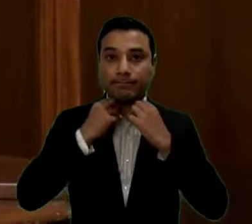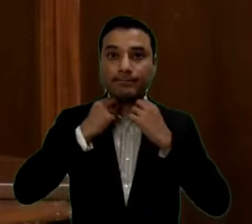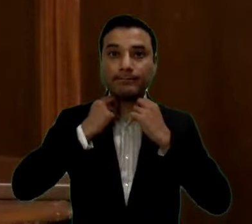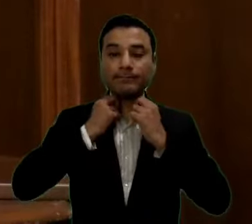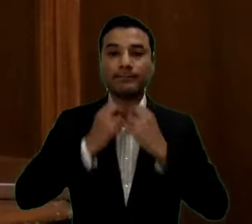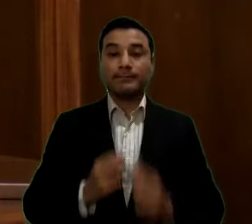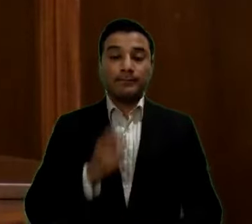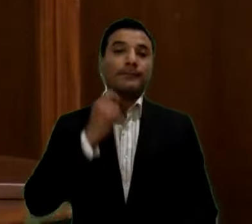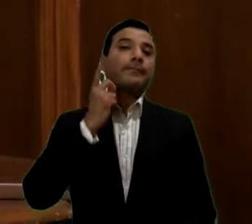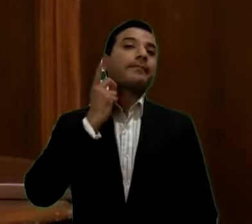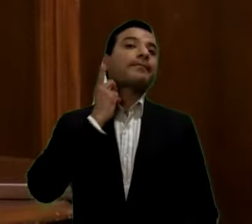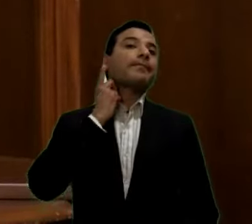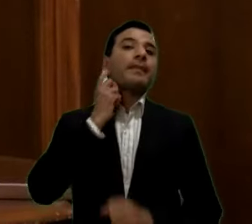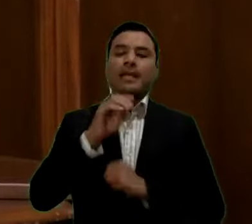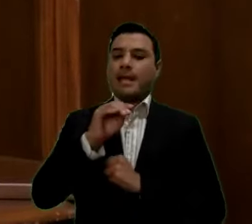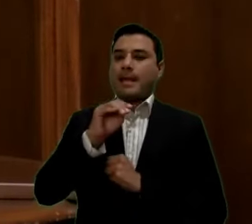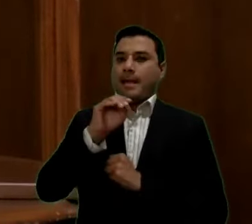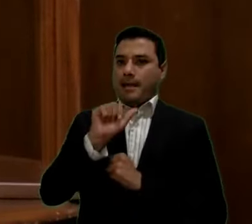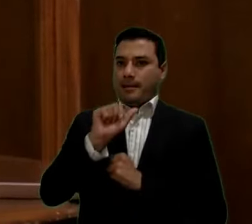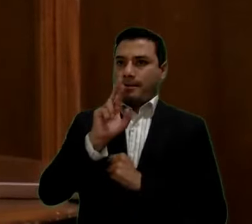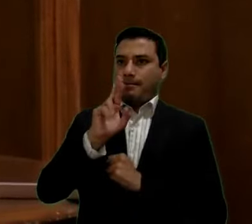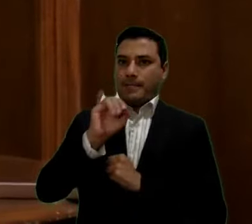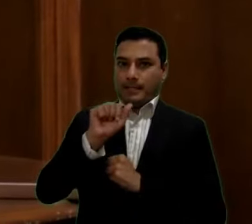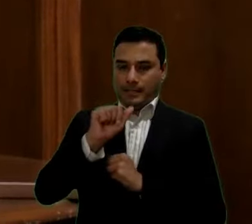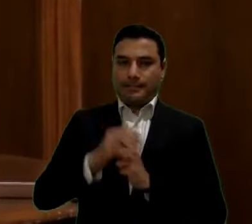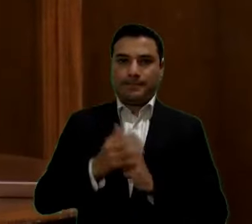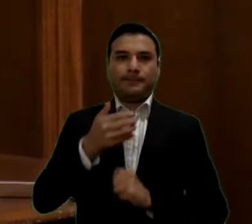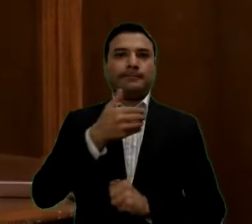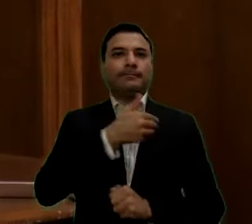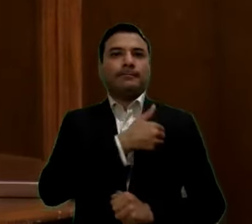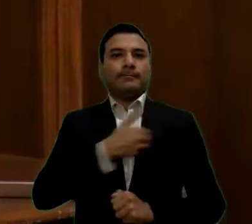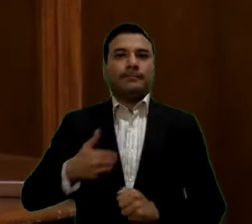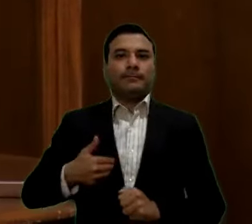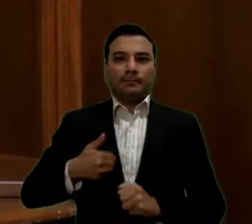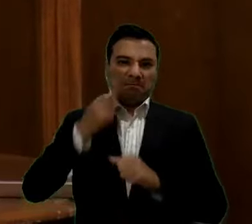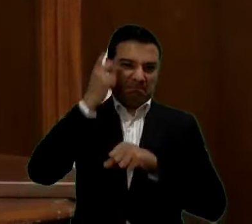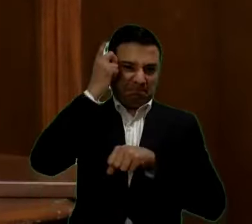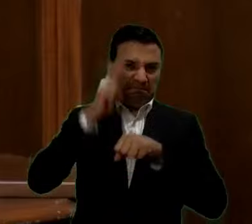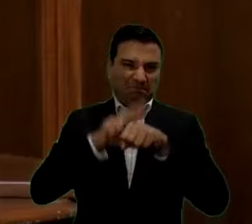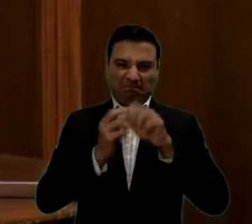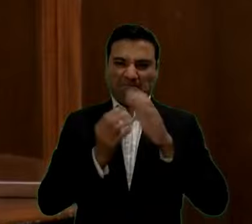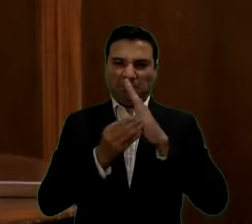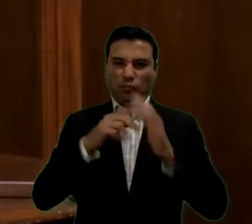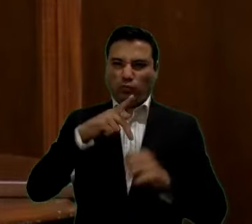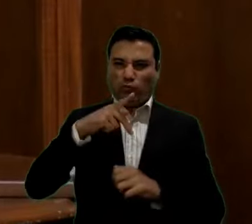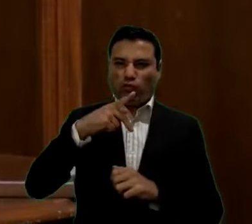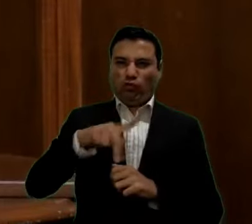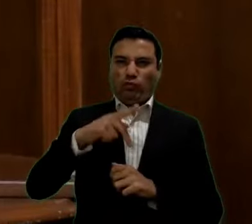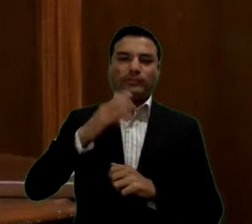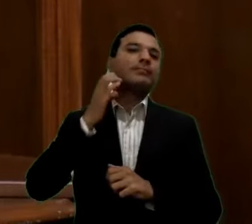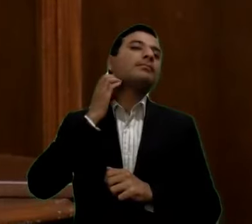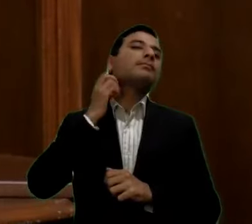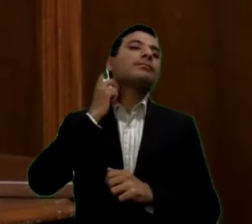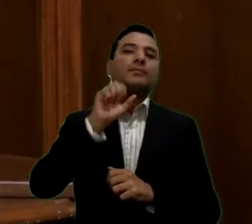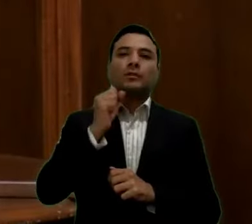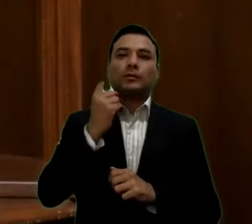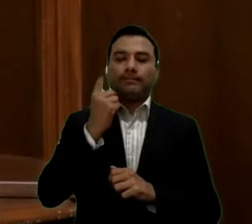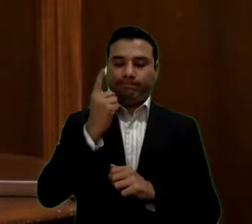Diputada María Isabel Sánchez Holguín, presidenta de la directiva de la 61ª legislatura del Estado de